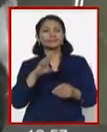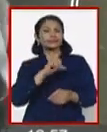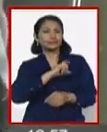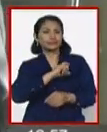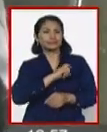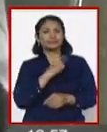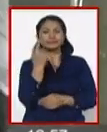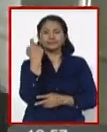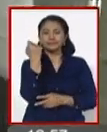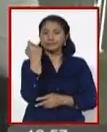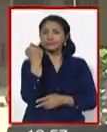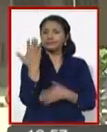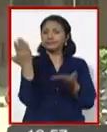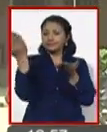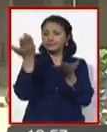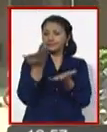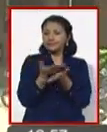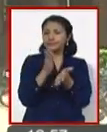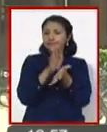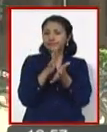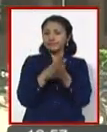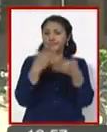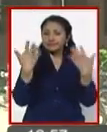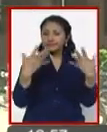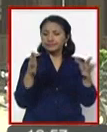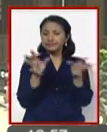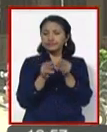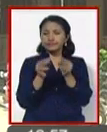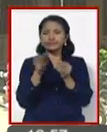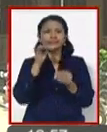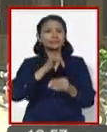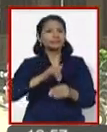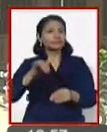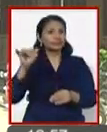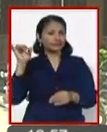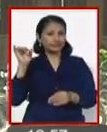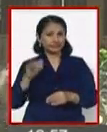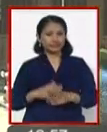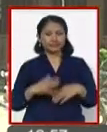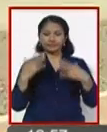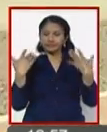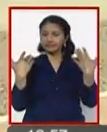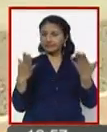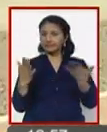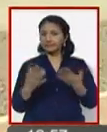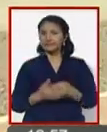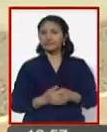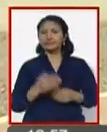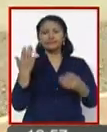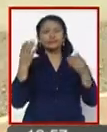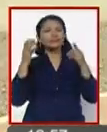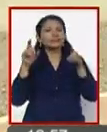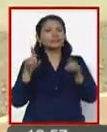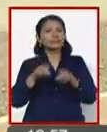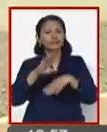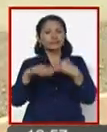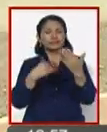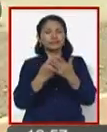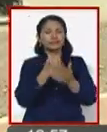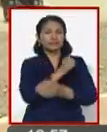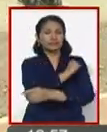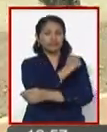nos va a entender. Hemos traído un documento, hemos hecho una reunión el día de ayer y hemos venido con ese consenso todas las